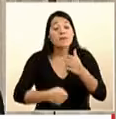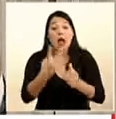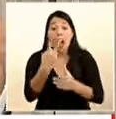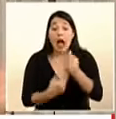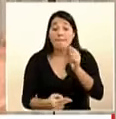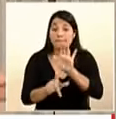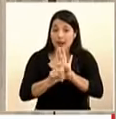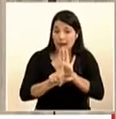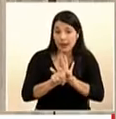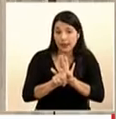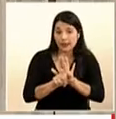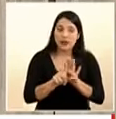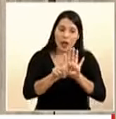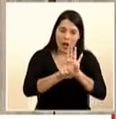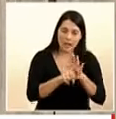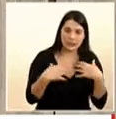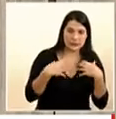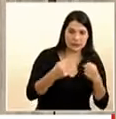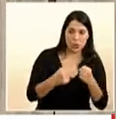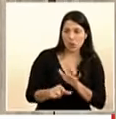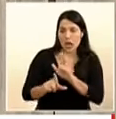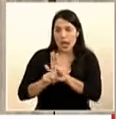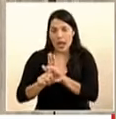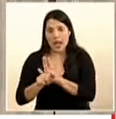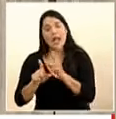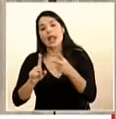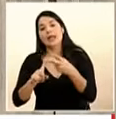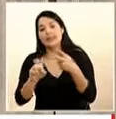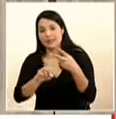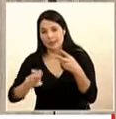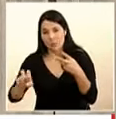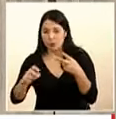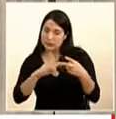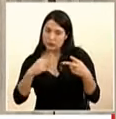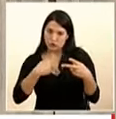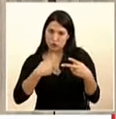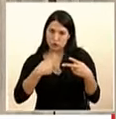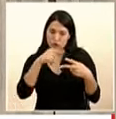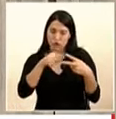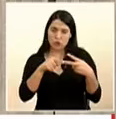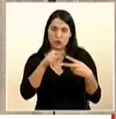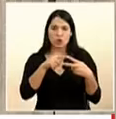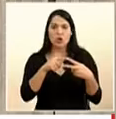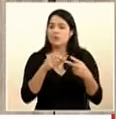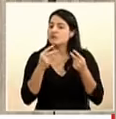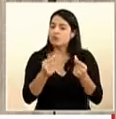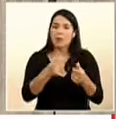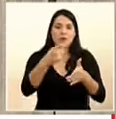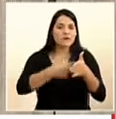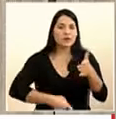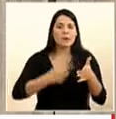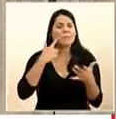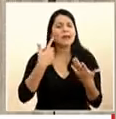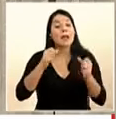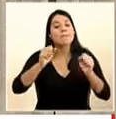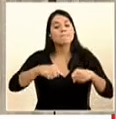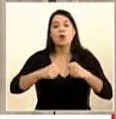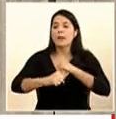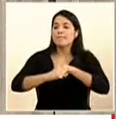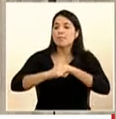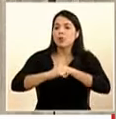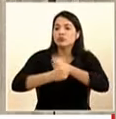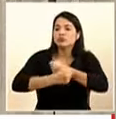tanto la que corresponde a don daniel como la que corresponde a un rodolfo y a mi persona en ambas para publicarlas y que esas multas